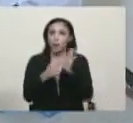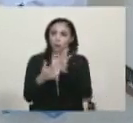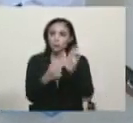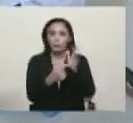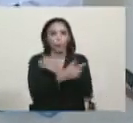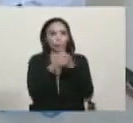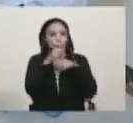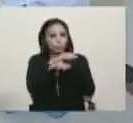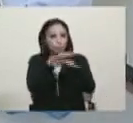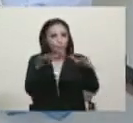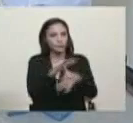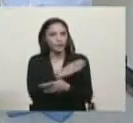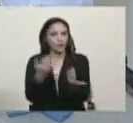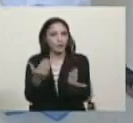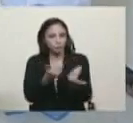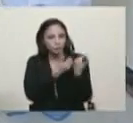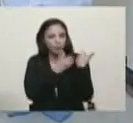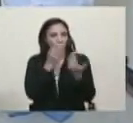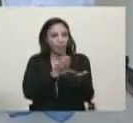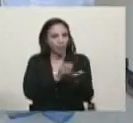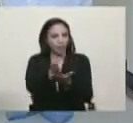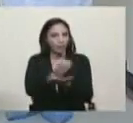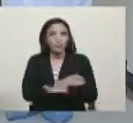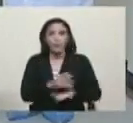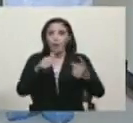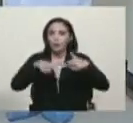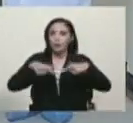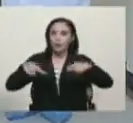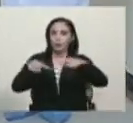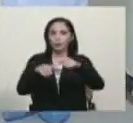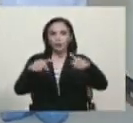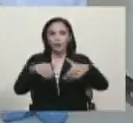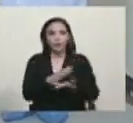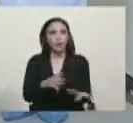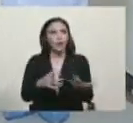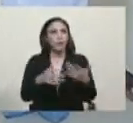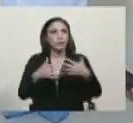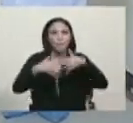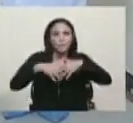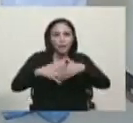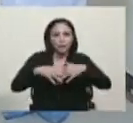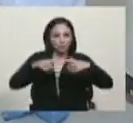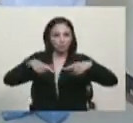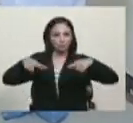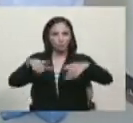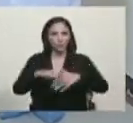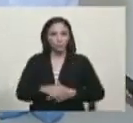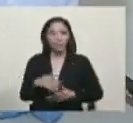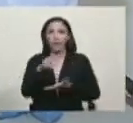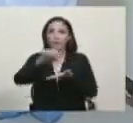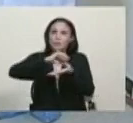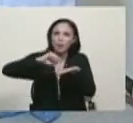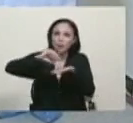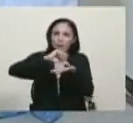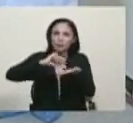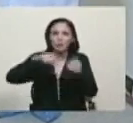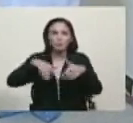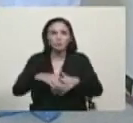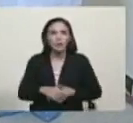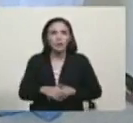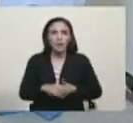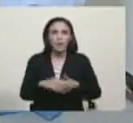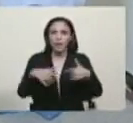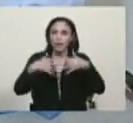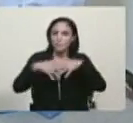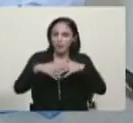mensaje de compromiso, de lealtad. Y estamos acá en esta empresa, SM Pharma, una empresa recuperada por